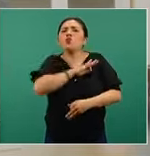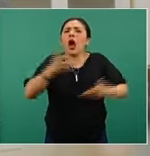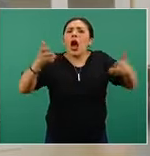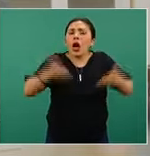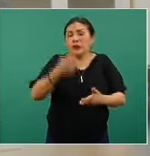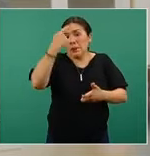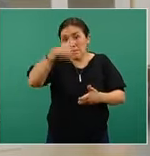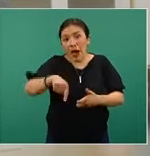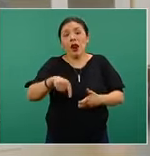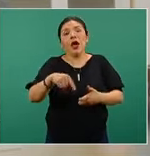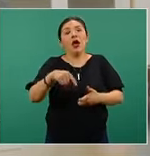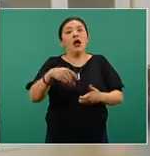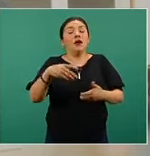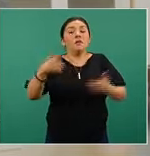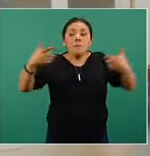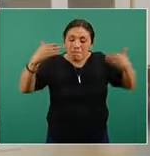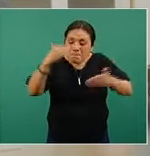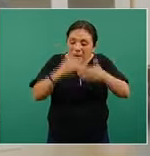poder mismos